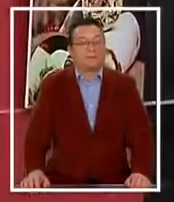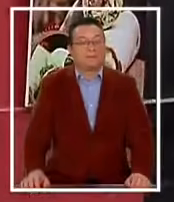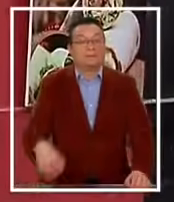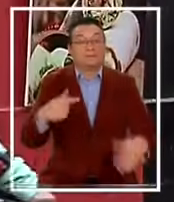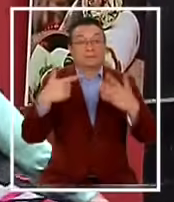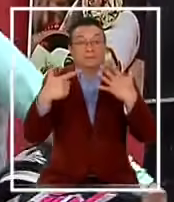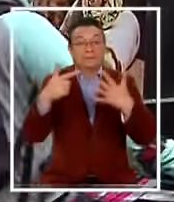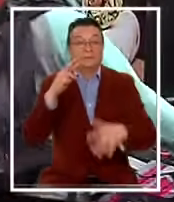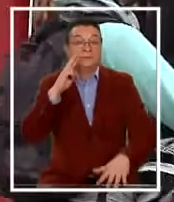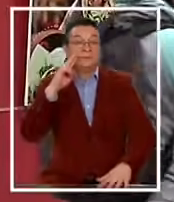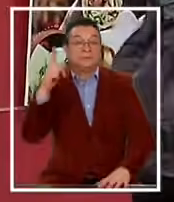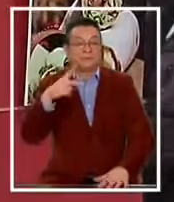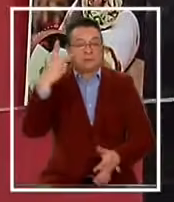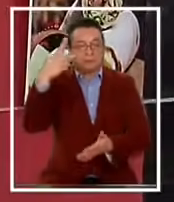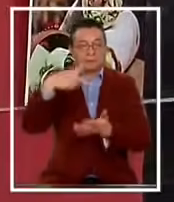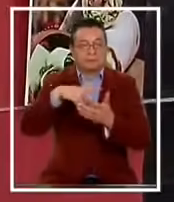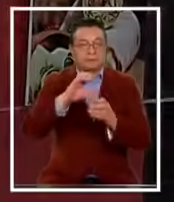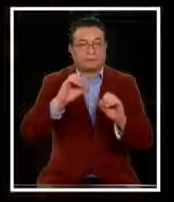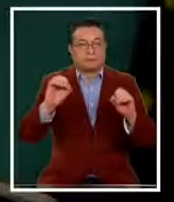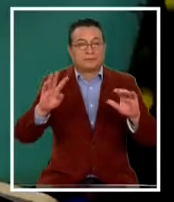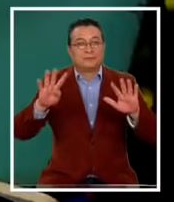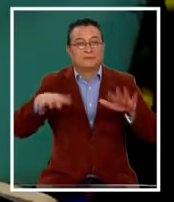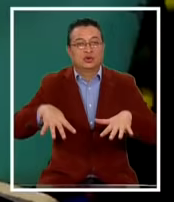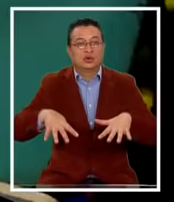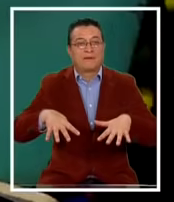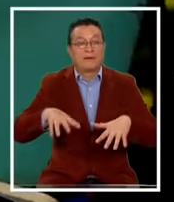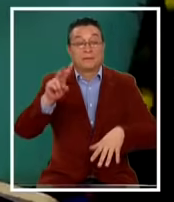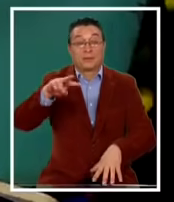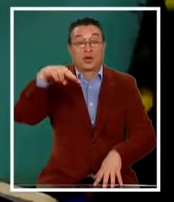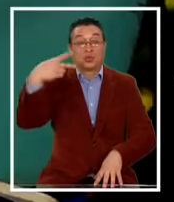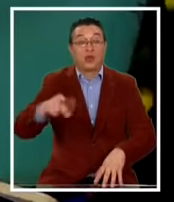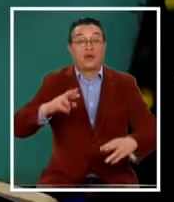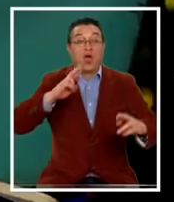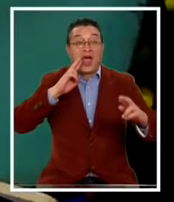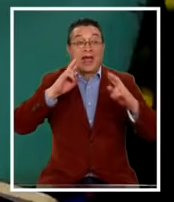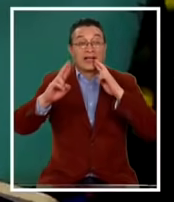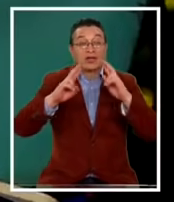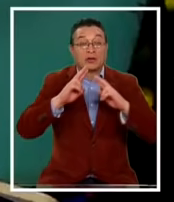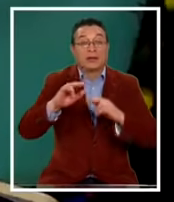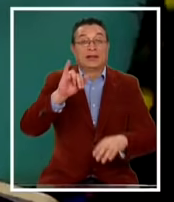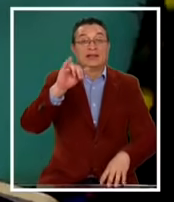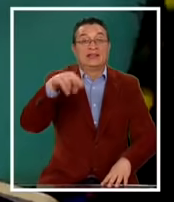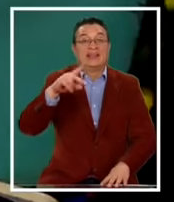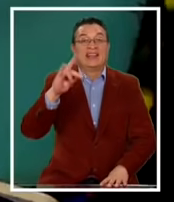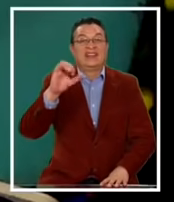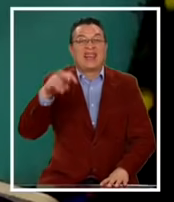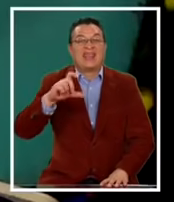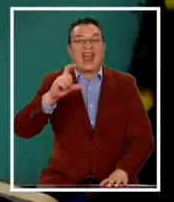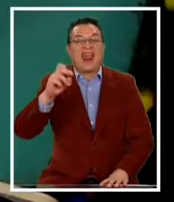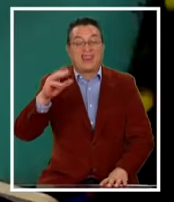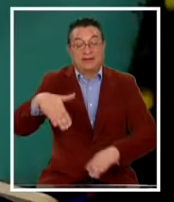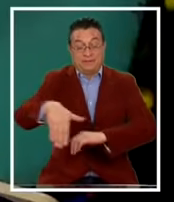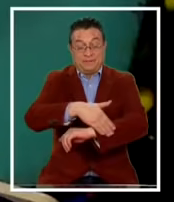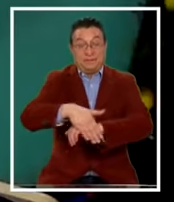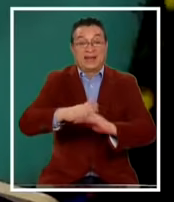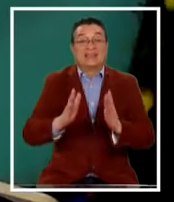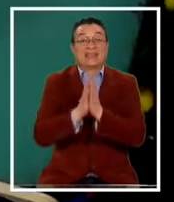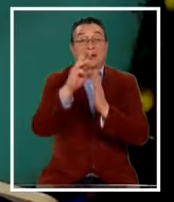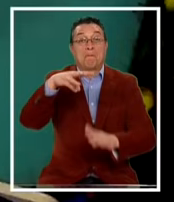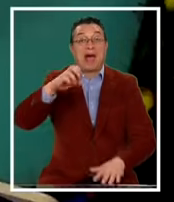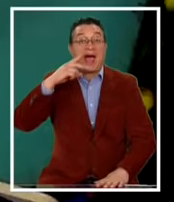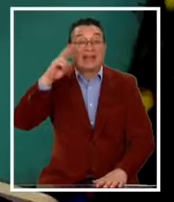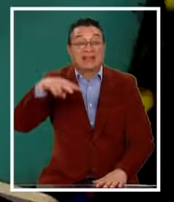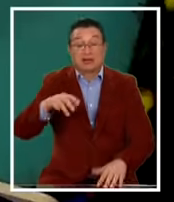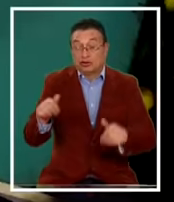Era el 7 de abril del año 2019. El dueño del restaurante Indian Garden, ubicado en calle San Martín y a un par de